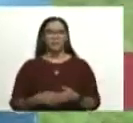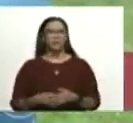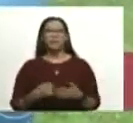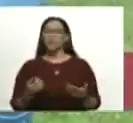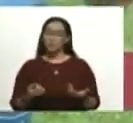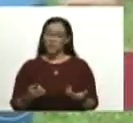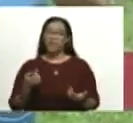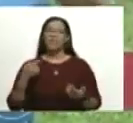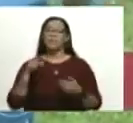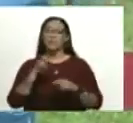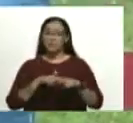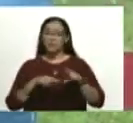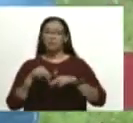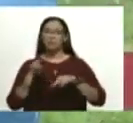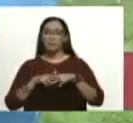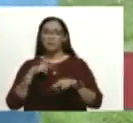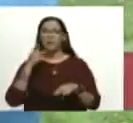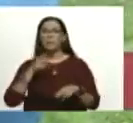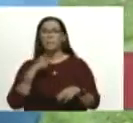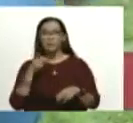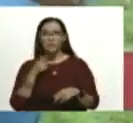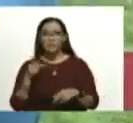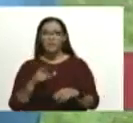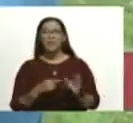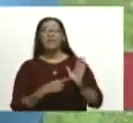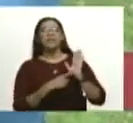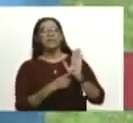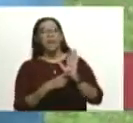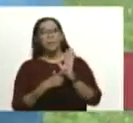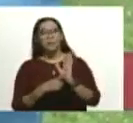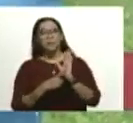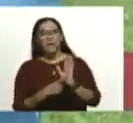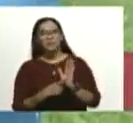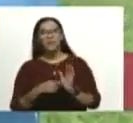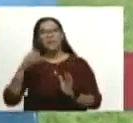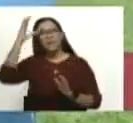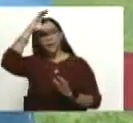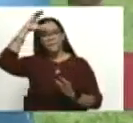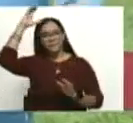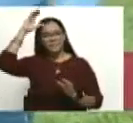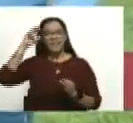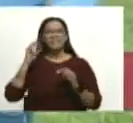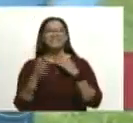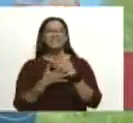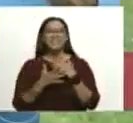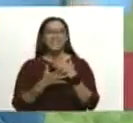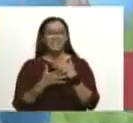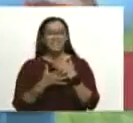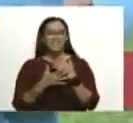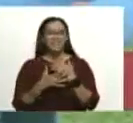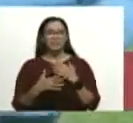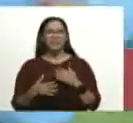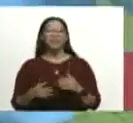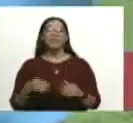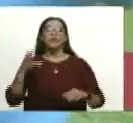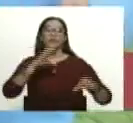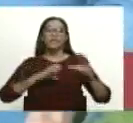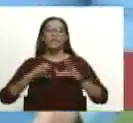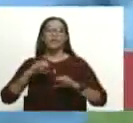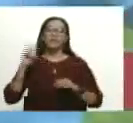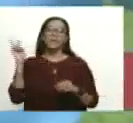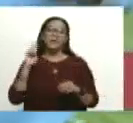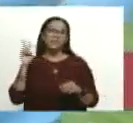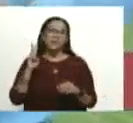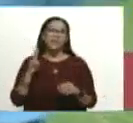Hemos venido construyendo una política, hemos venido demostrando las capacidades técnicas de los científicos que están en Venezuela y las